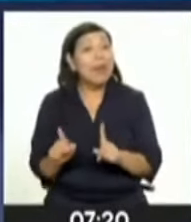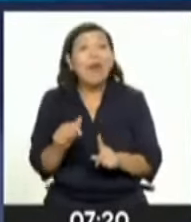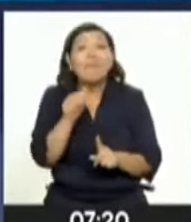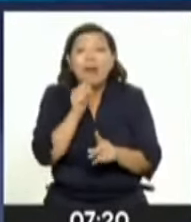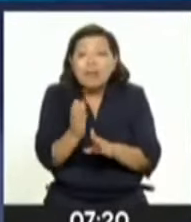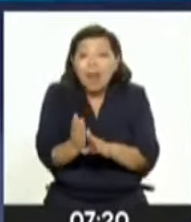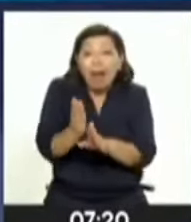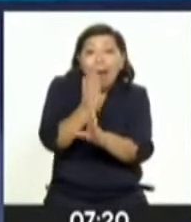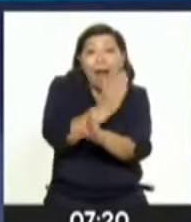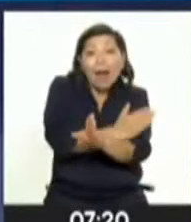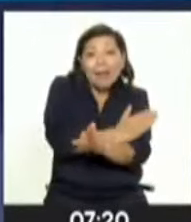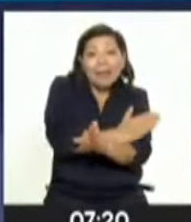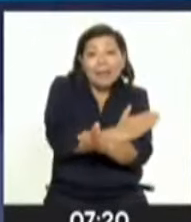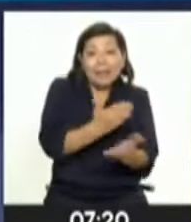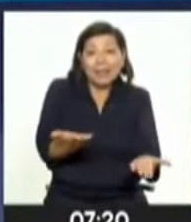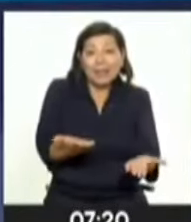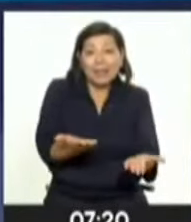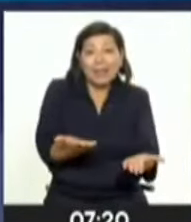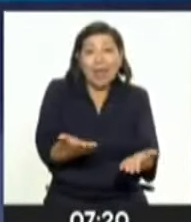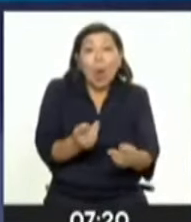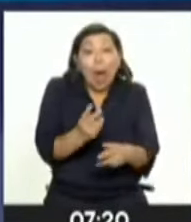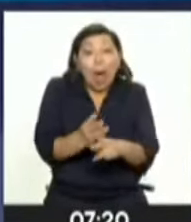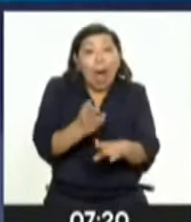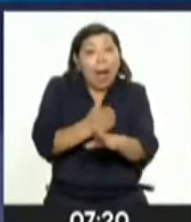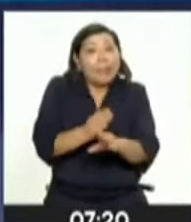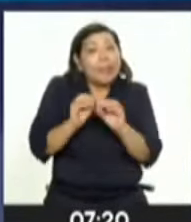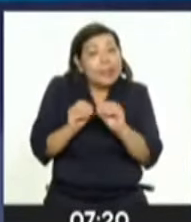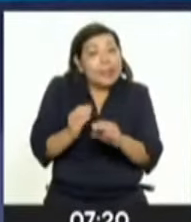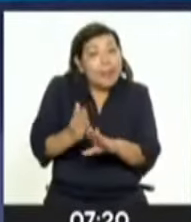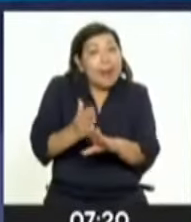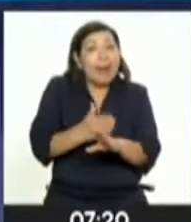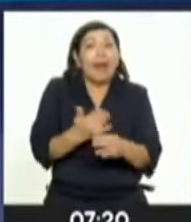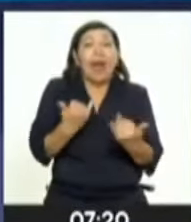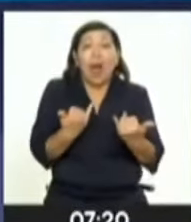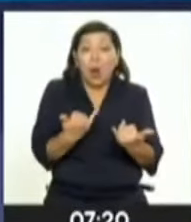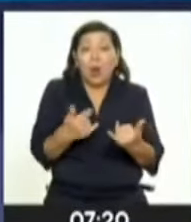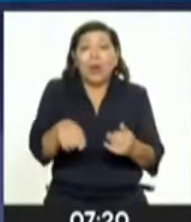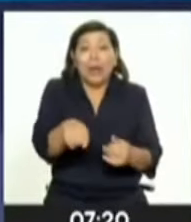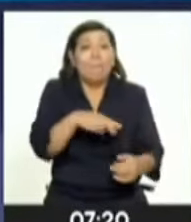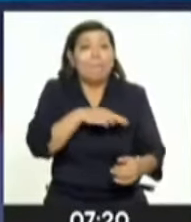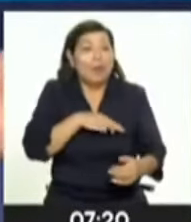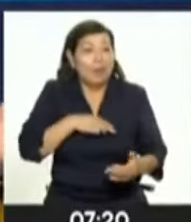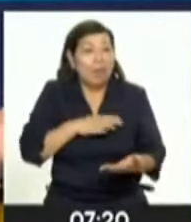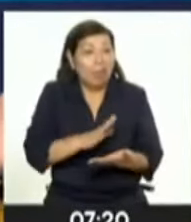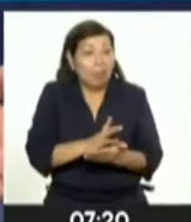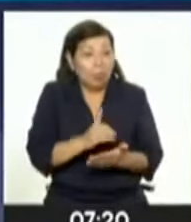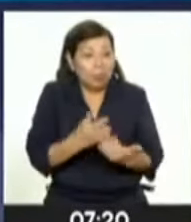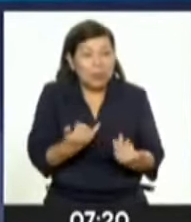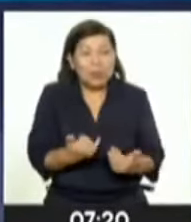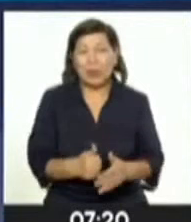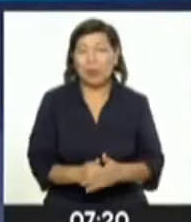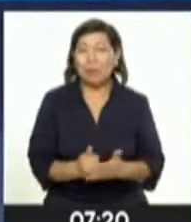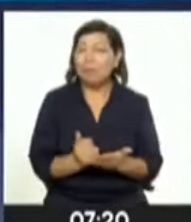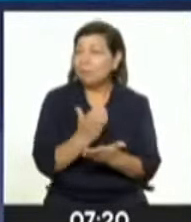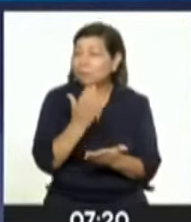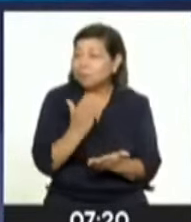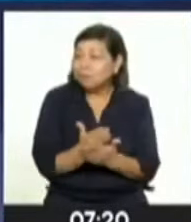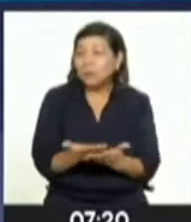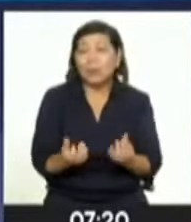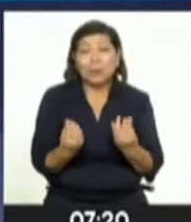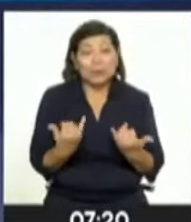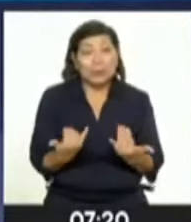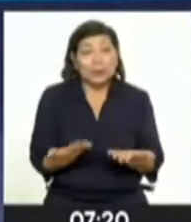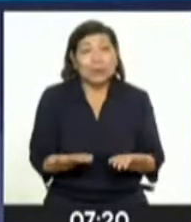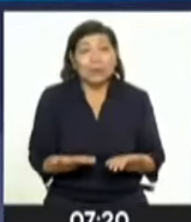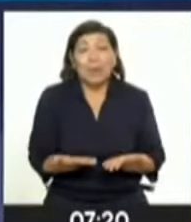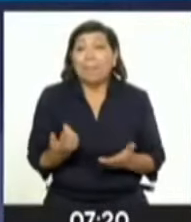faltaba el paso anterior, es el hecho de la prevención. Y en eso estamos trabajando, en este tipo de programas, justamente